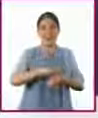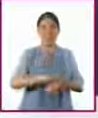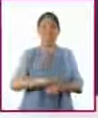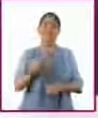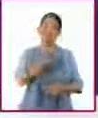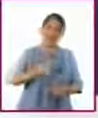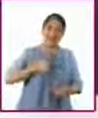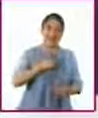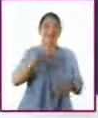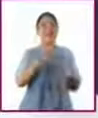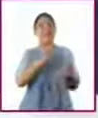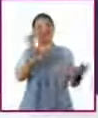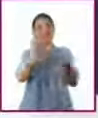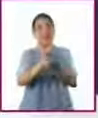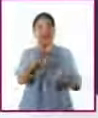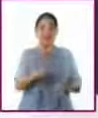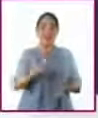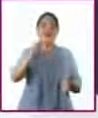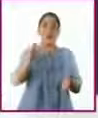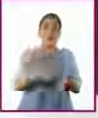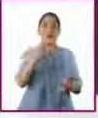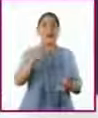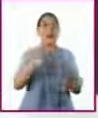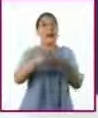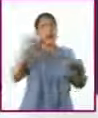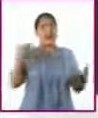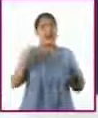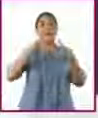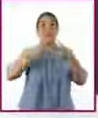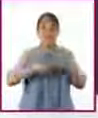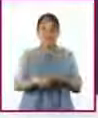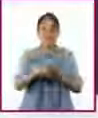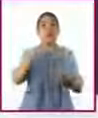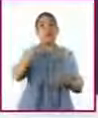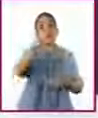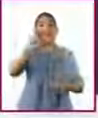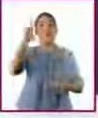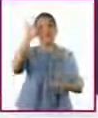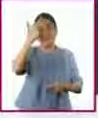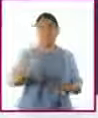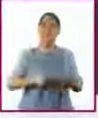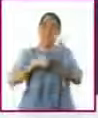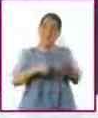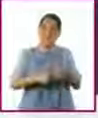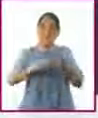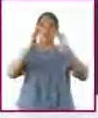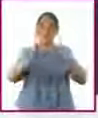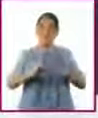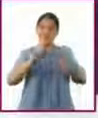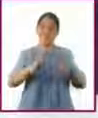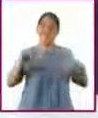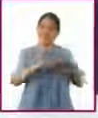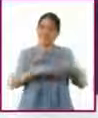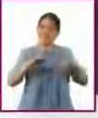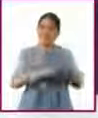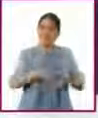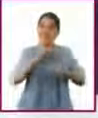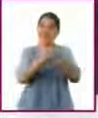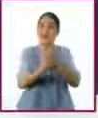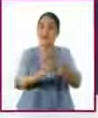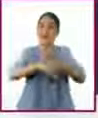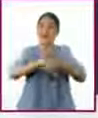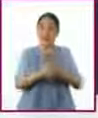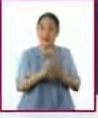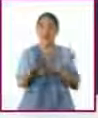gusto encontrarnos por aquí de nuevo. Antes de iniciar, les recuerdo que debemos seguir cuidándonos, lavando frecuentemente nuestras